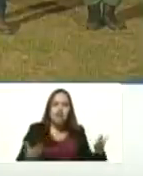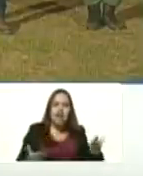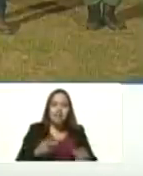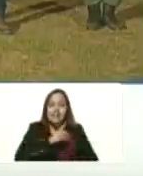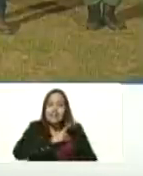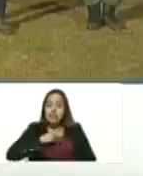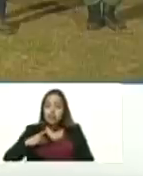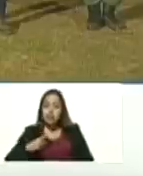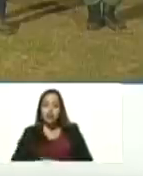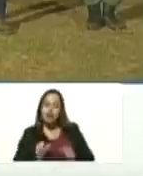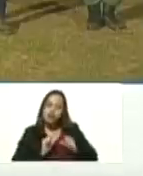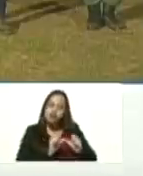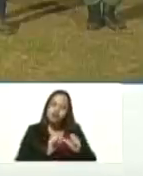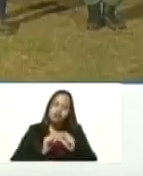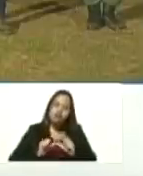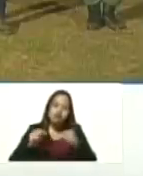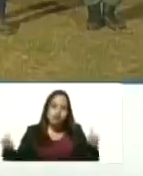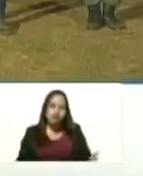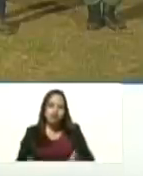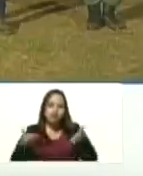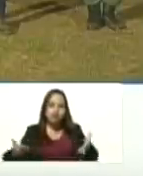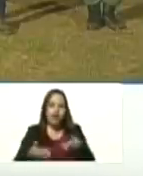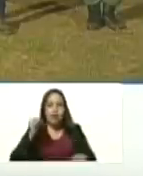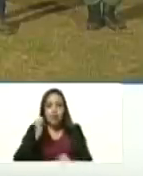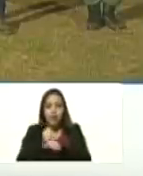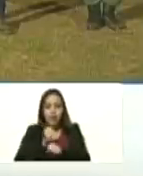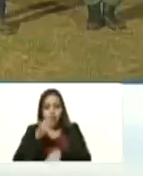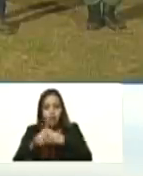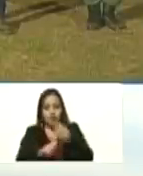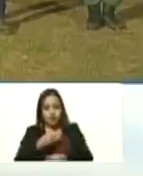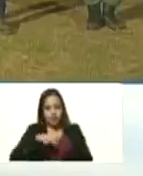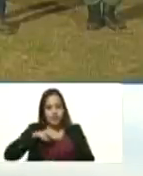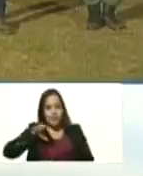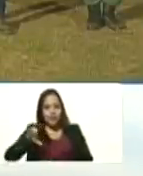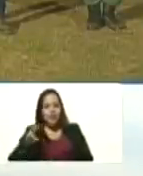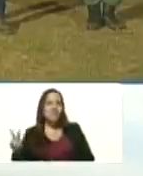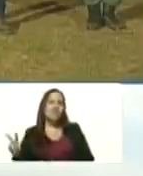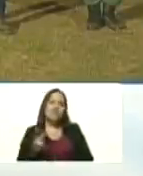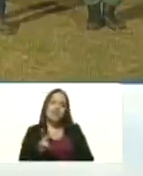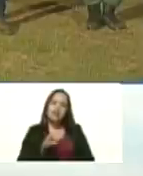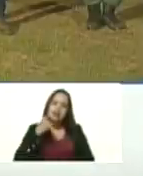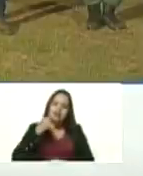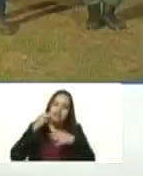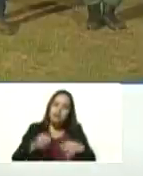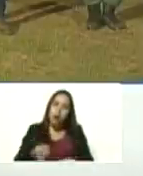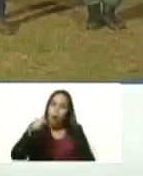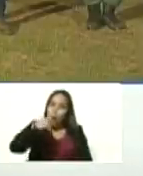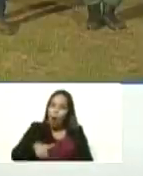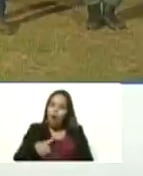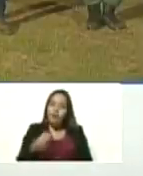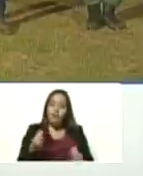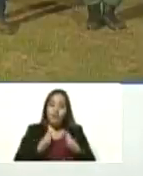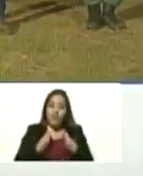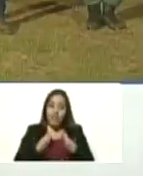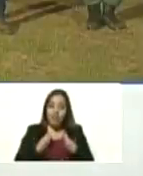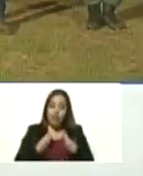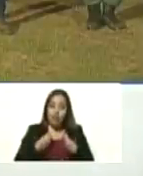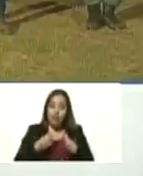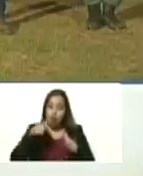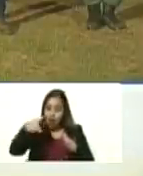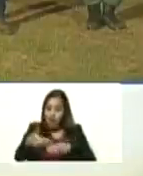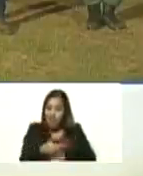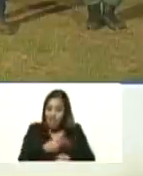deseo de seguir afianzando el elemento productivo en nuestro país venezuela sin duda alguna hoy lo que está viviendo como usted muy bien lo ha dicho